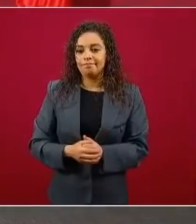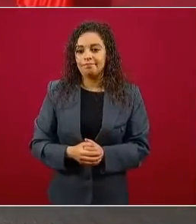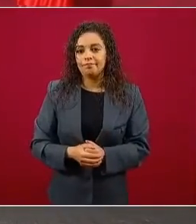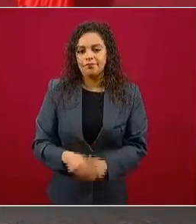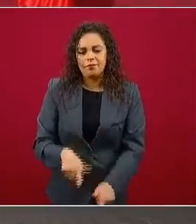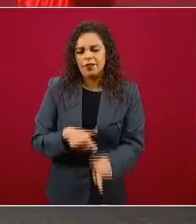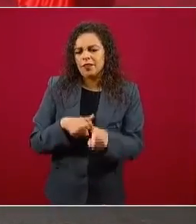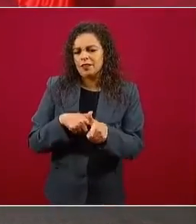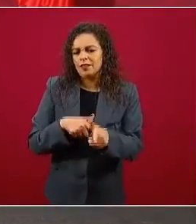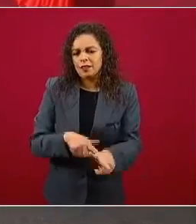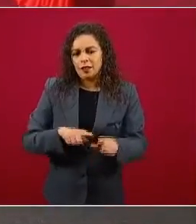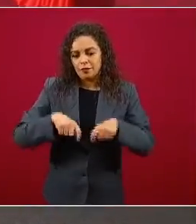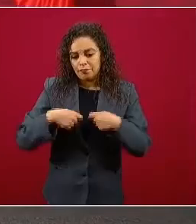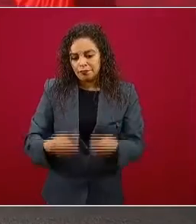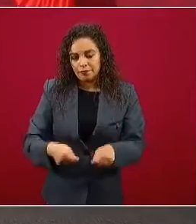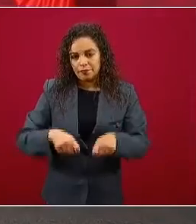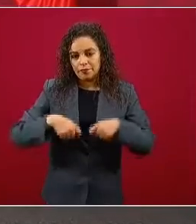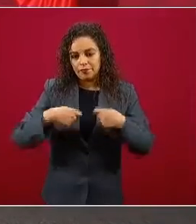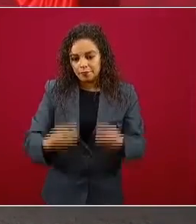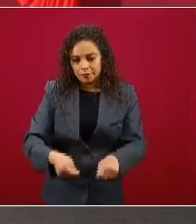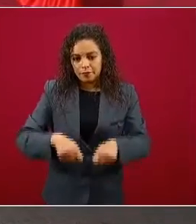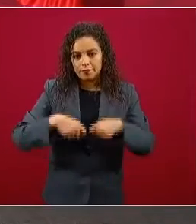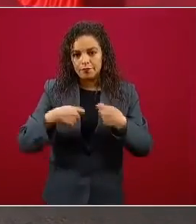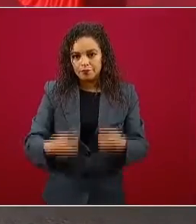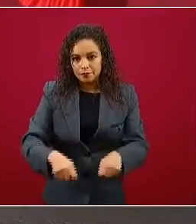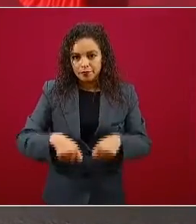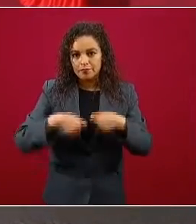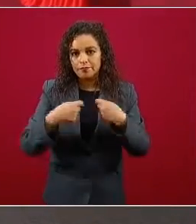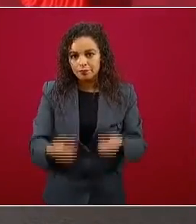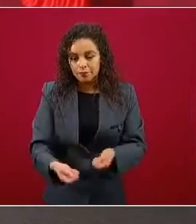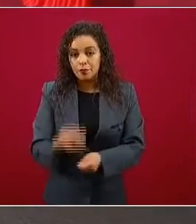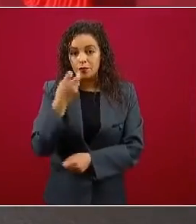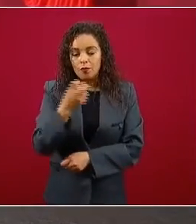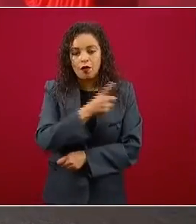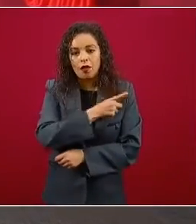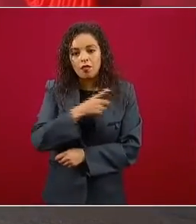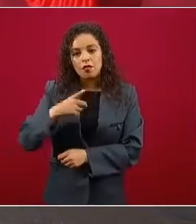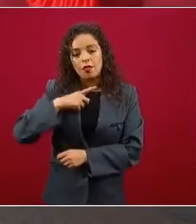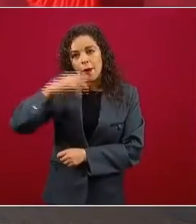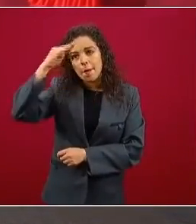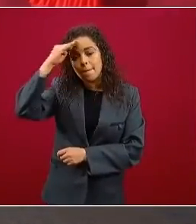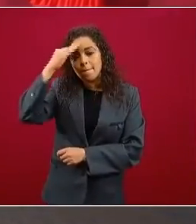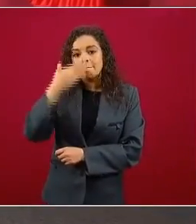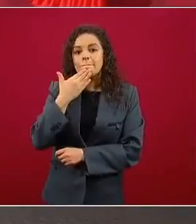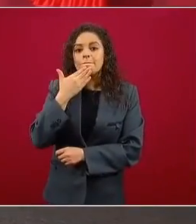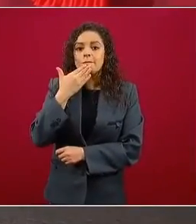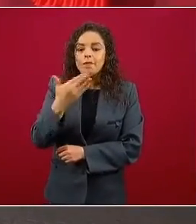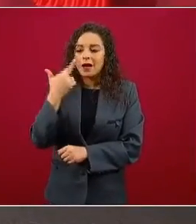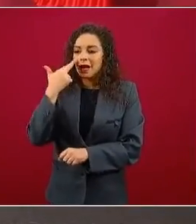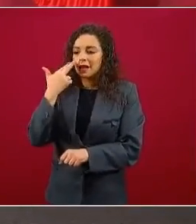generaciones. Entonces hay que ser muy responsables, no endeudar